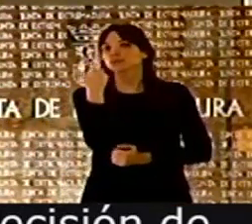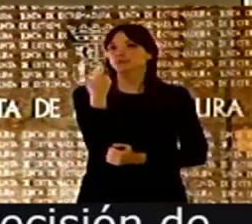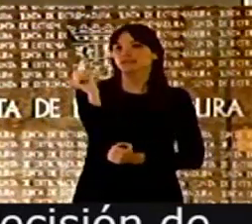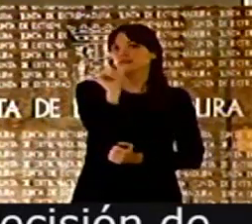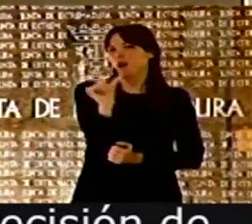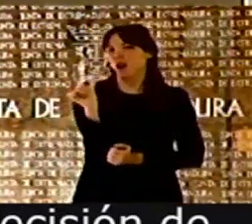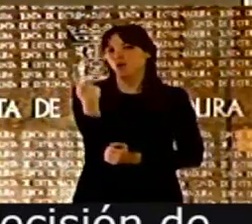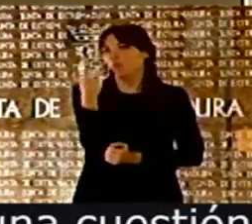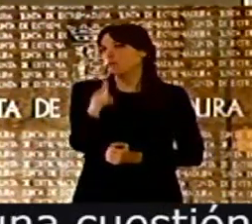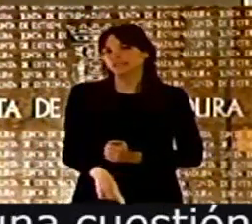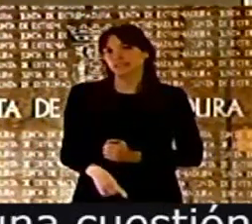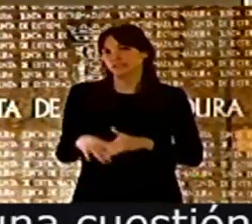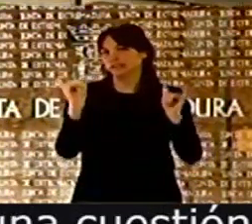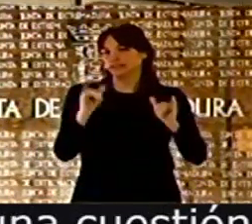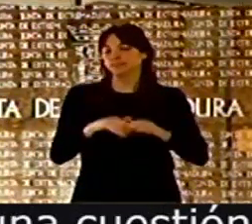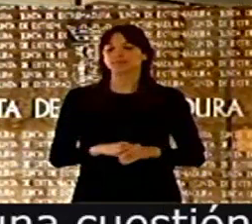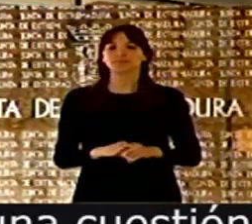creo, ni al mes siquiera, ¿no?